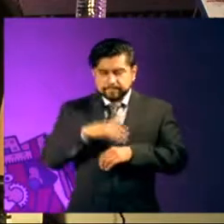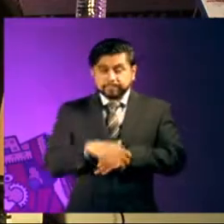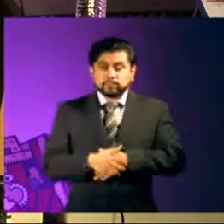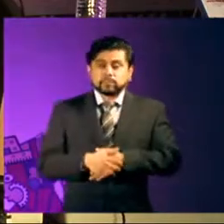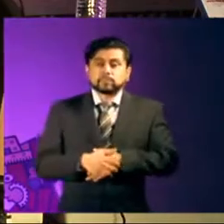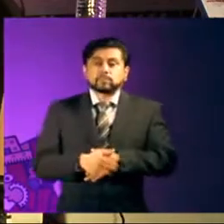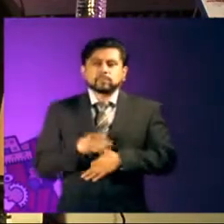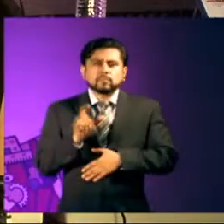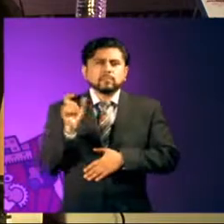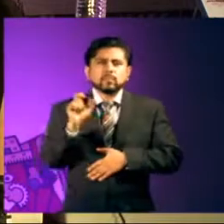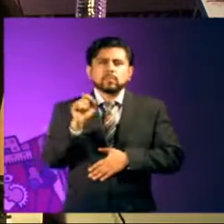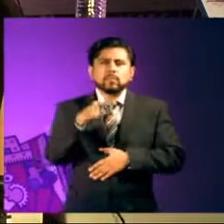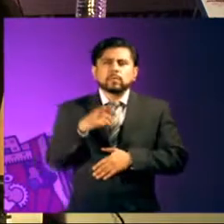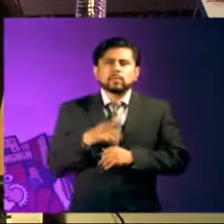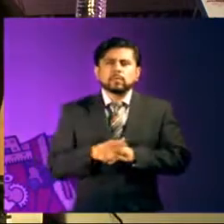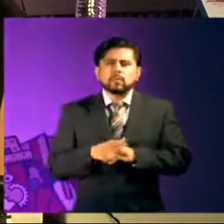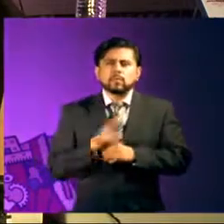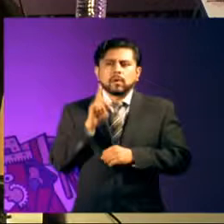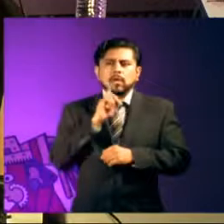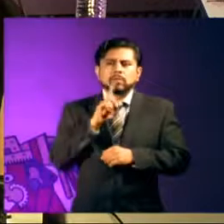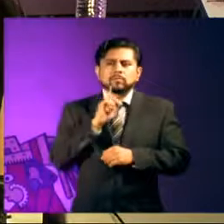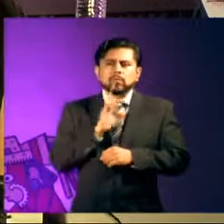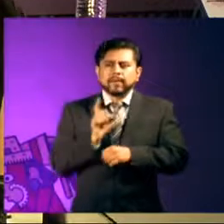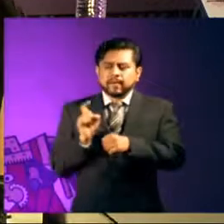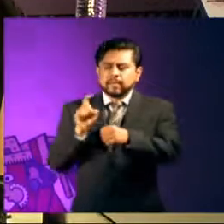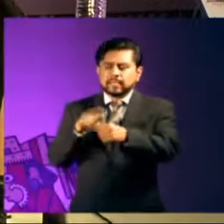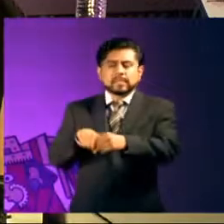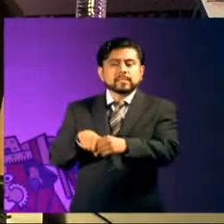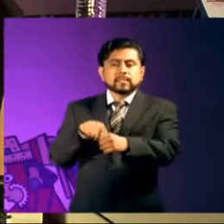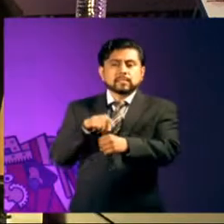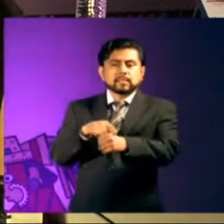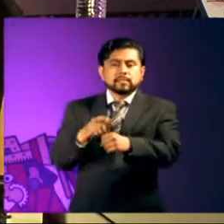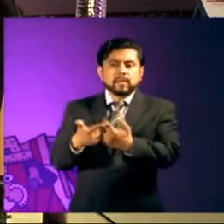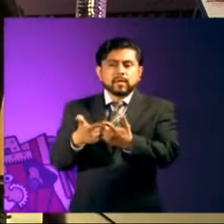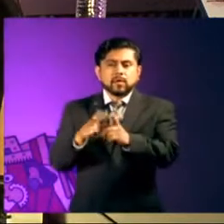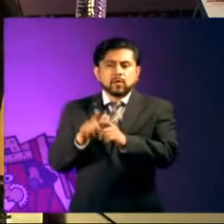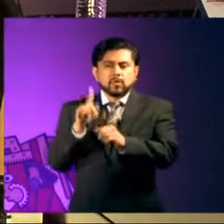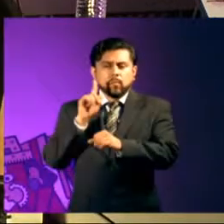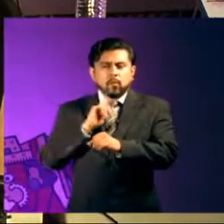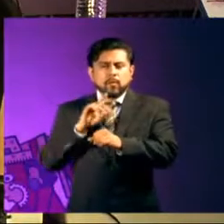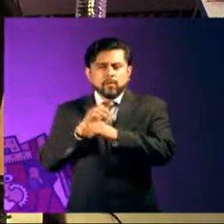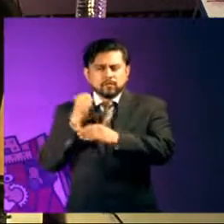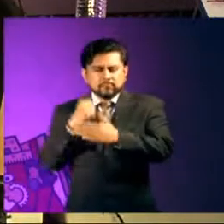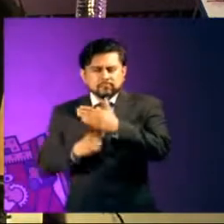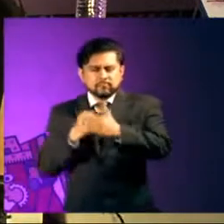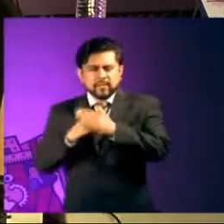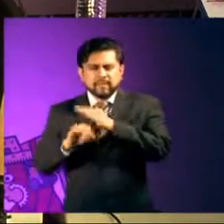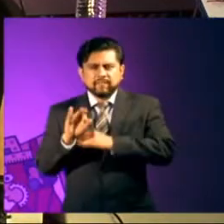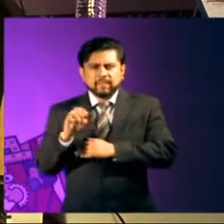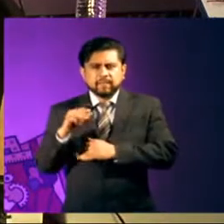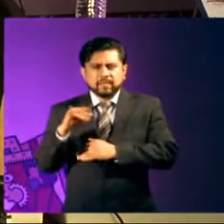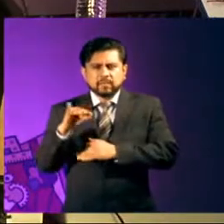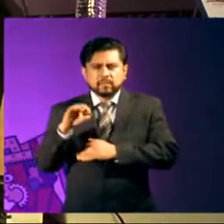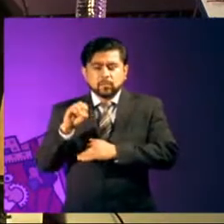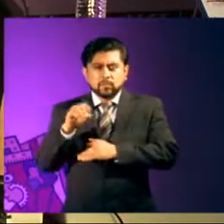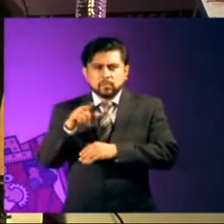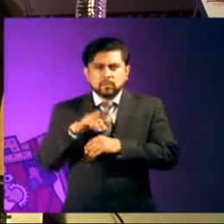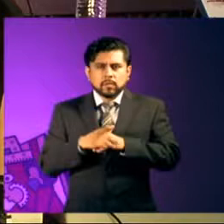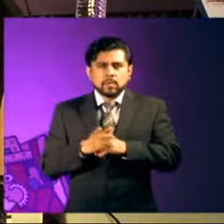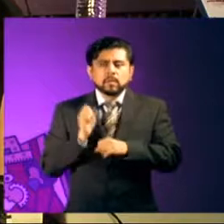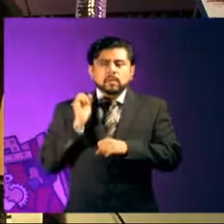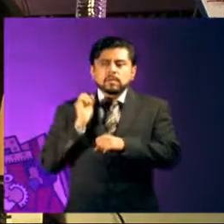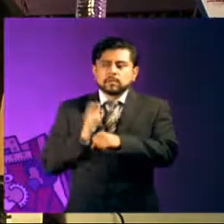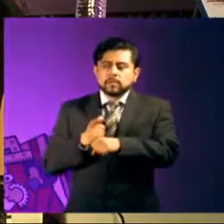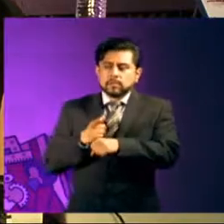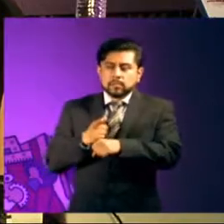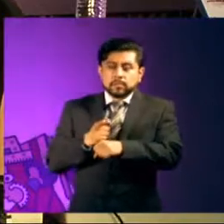cuando uno trabaja en el feminismo y trabaja durante tantos años en el feminismo descubre que el mundo sería un lugar más